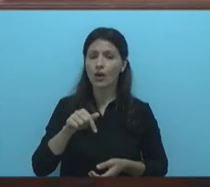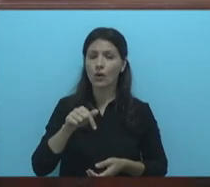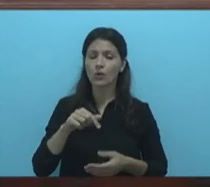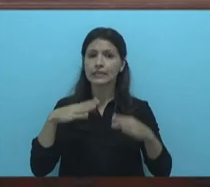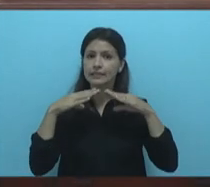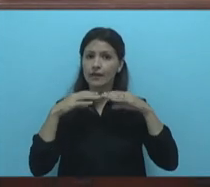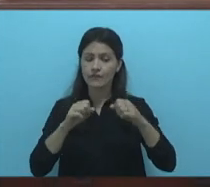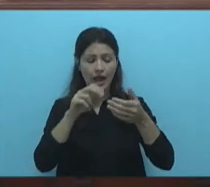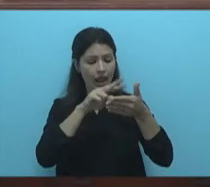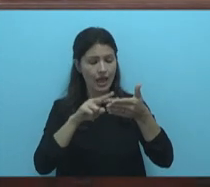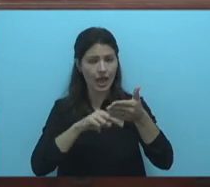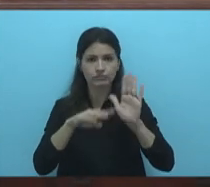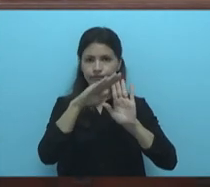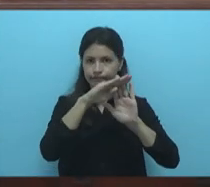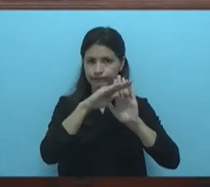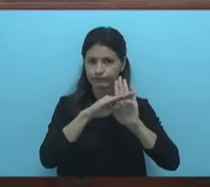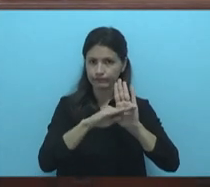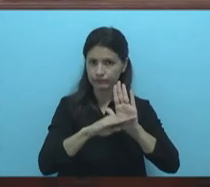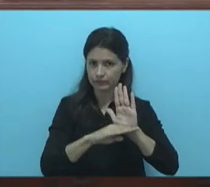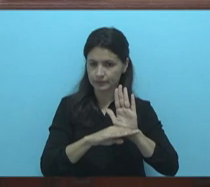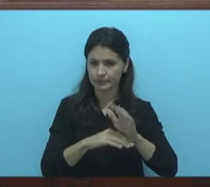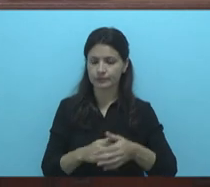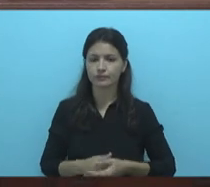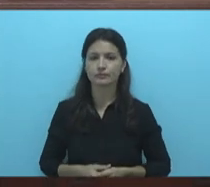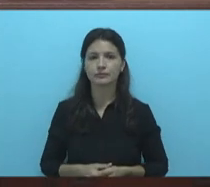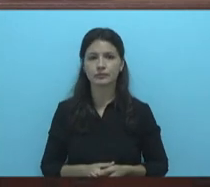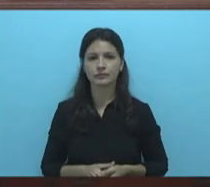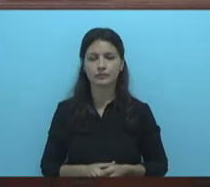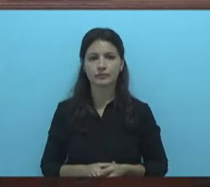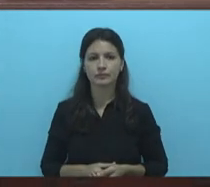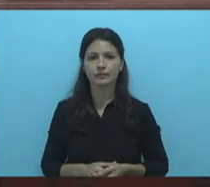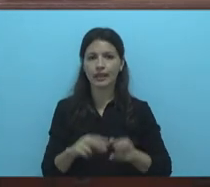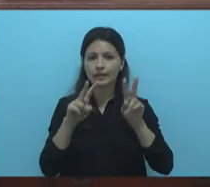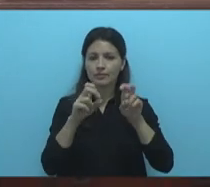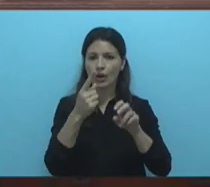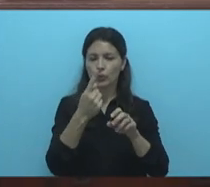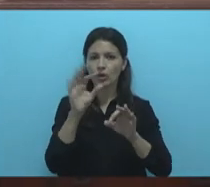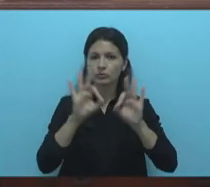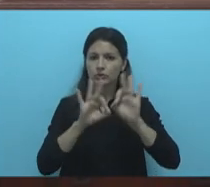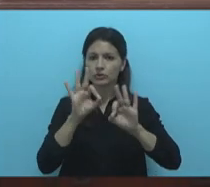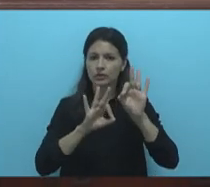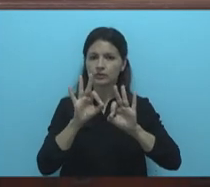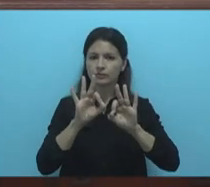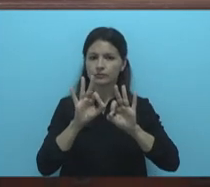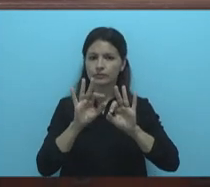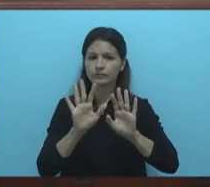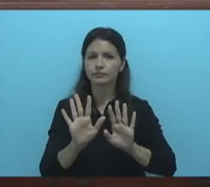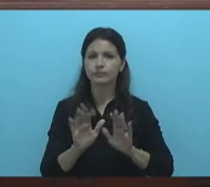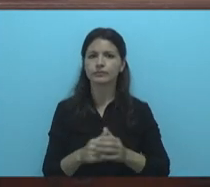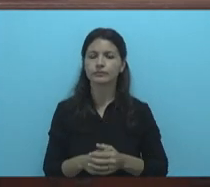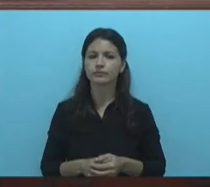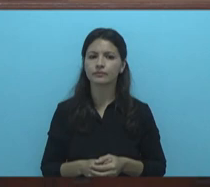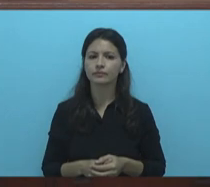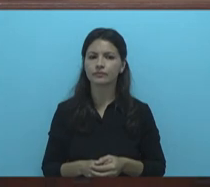a considerar el orden del día de la fecha. Asunto número uno, proyecto...